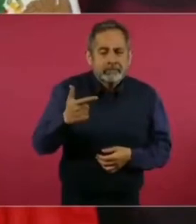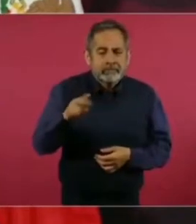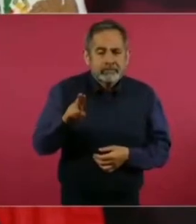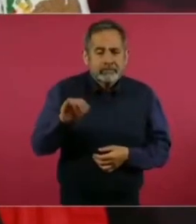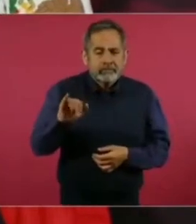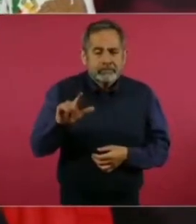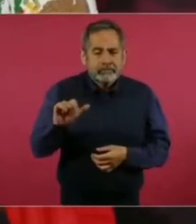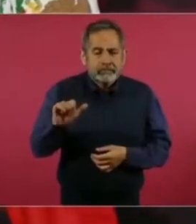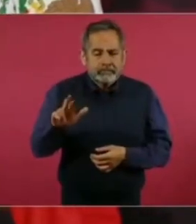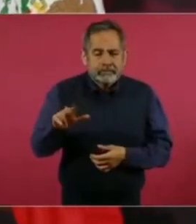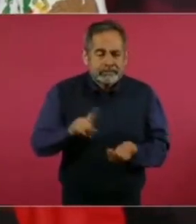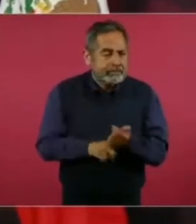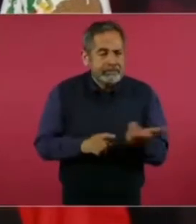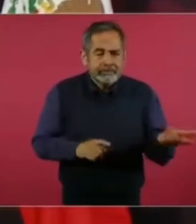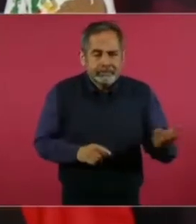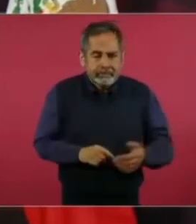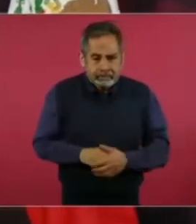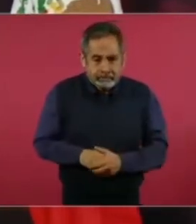que